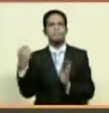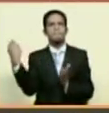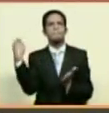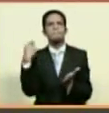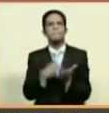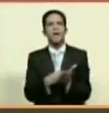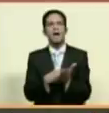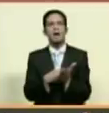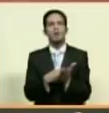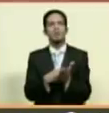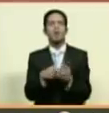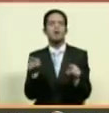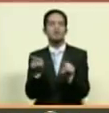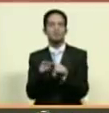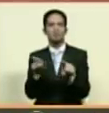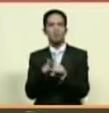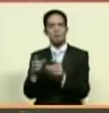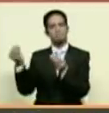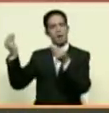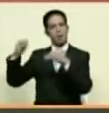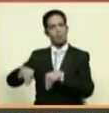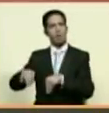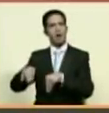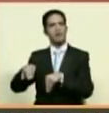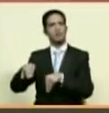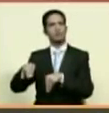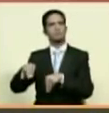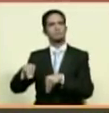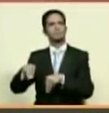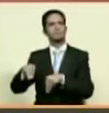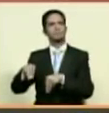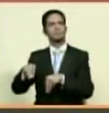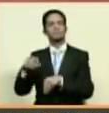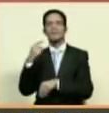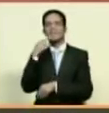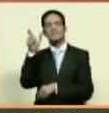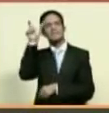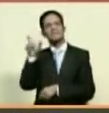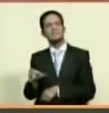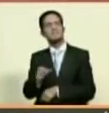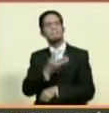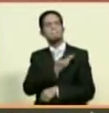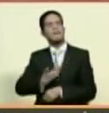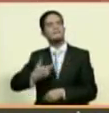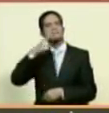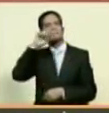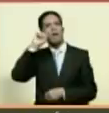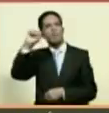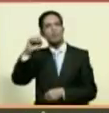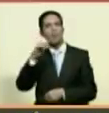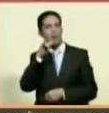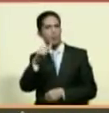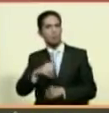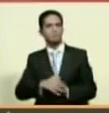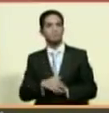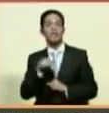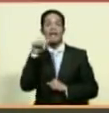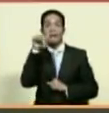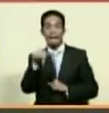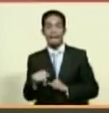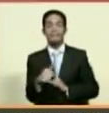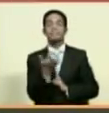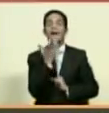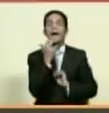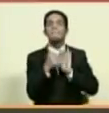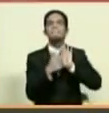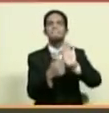tal cual como el presidente Nicolás Maduro lo anunció. Esto es un ejemplo